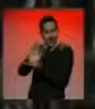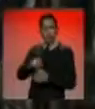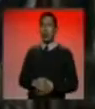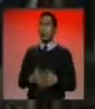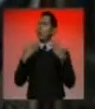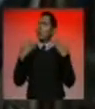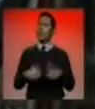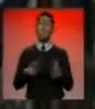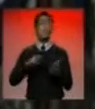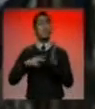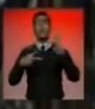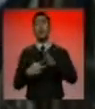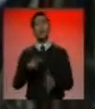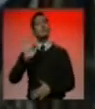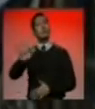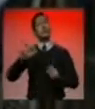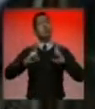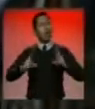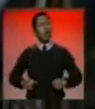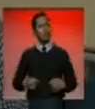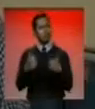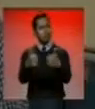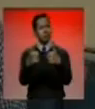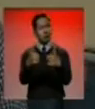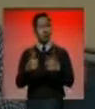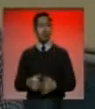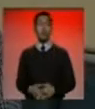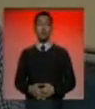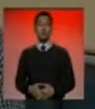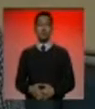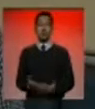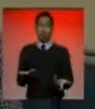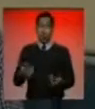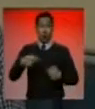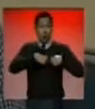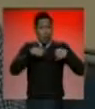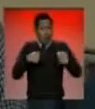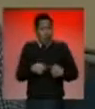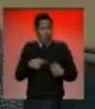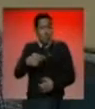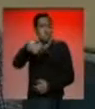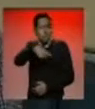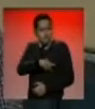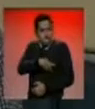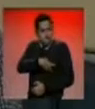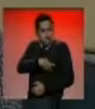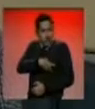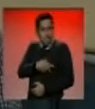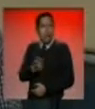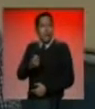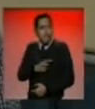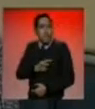le permitió que goce de salud. Nene, me capazo, mamá. ¿Y para qué?